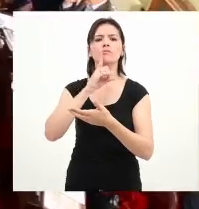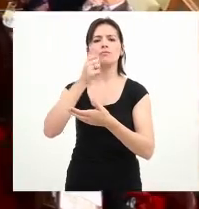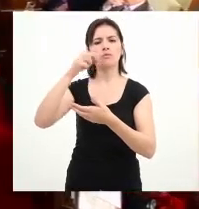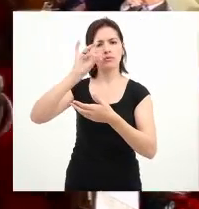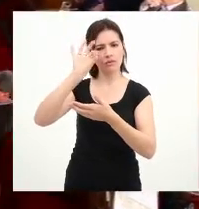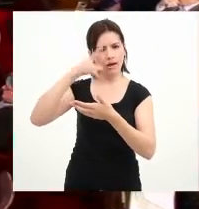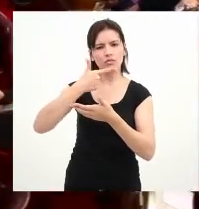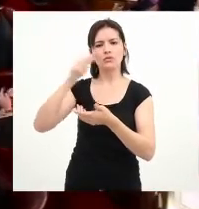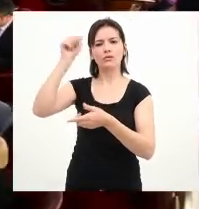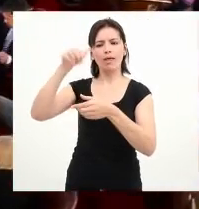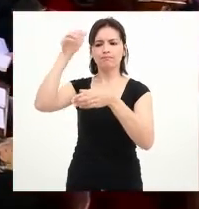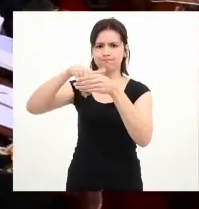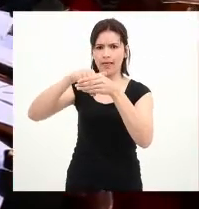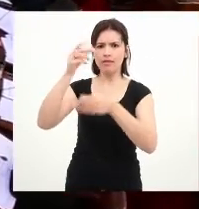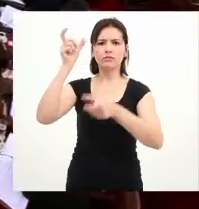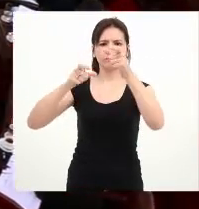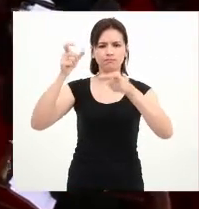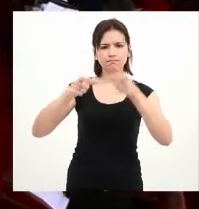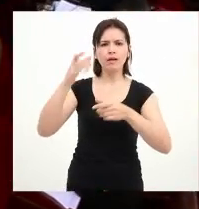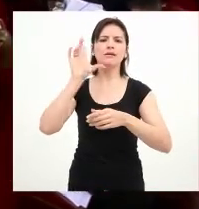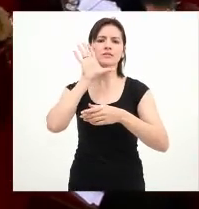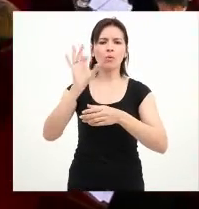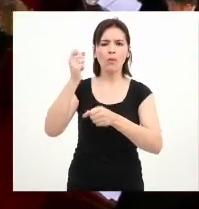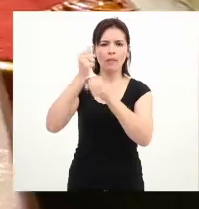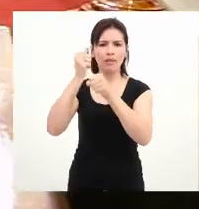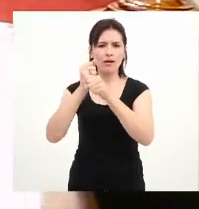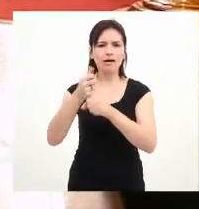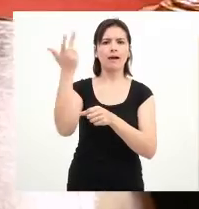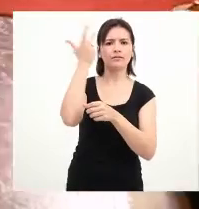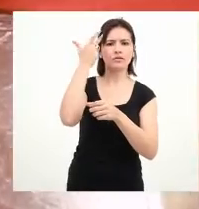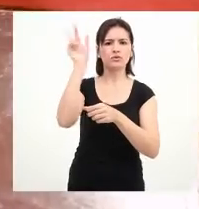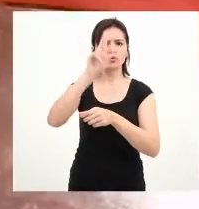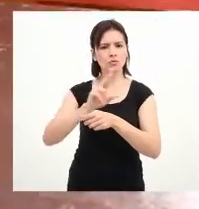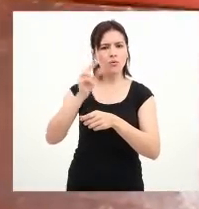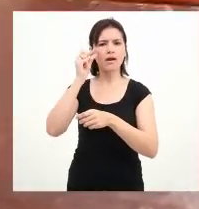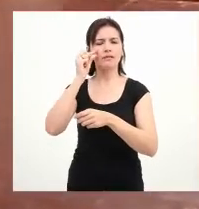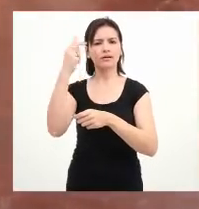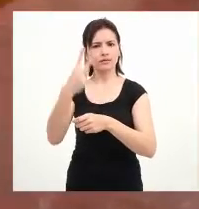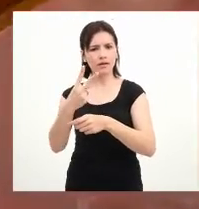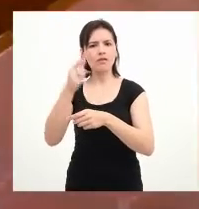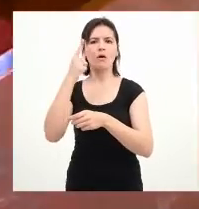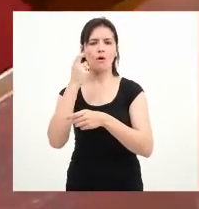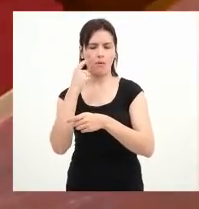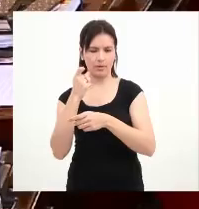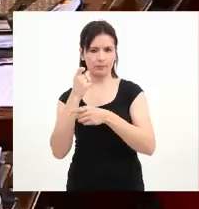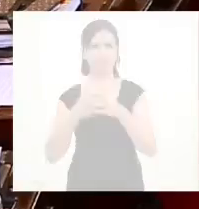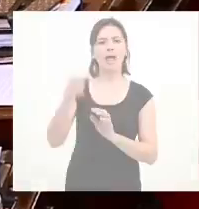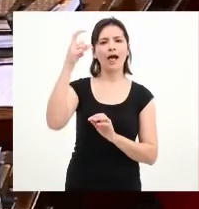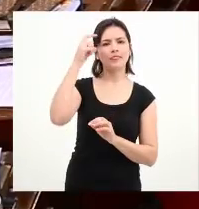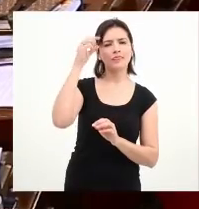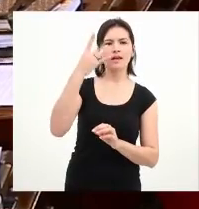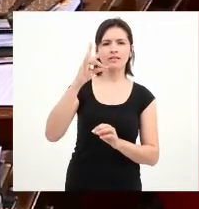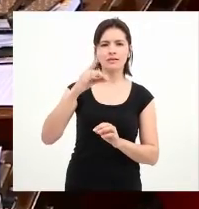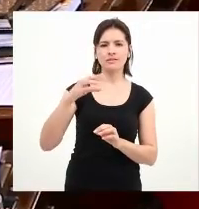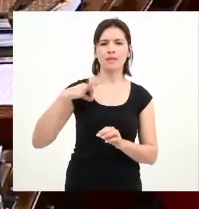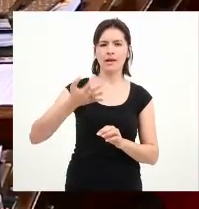La Cámara de Diputados está integrada por 50 miembros, de los cuales 18 son mujeres y 32 varones. Desde el 10